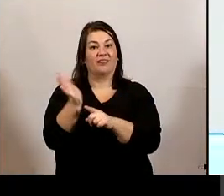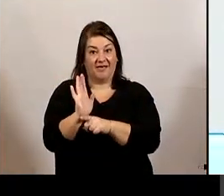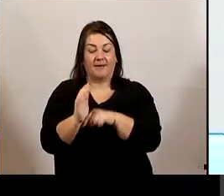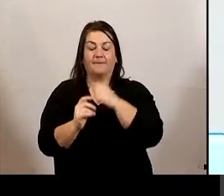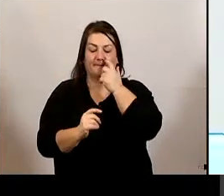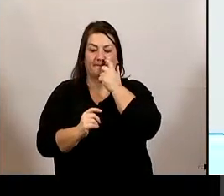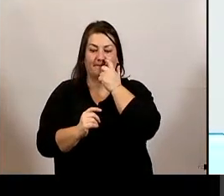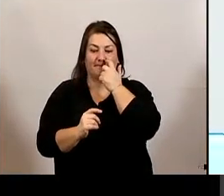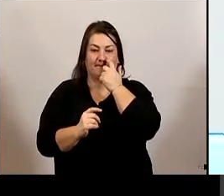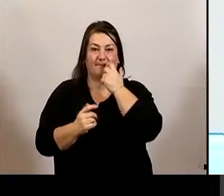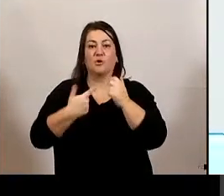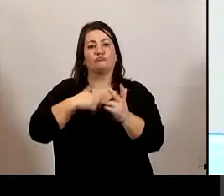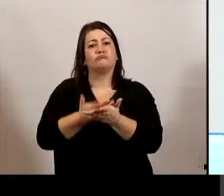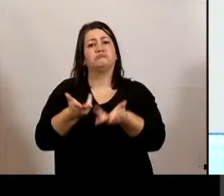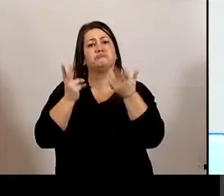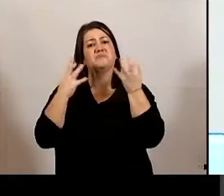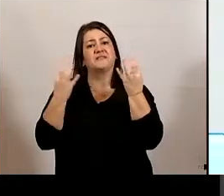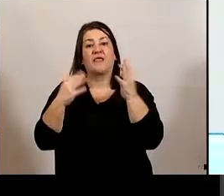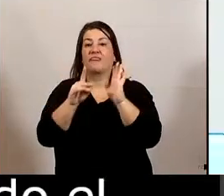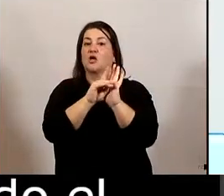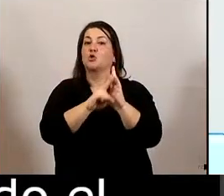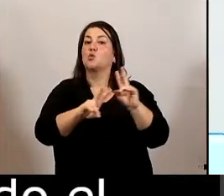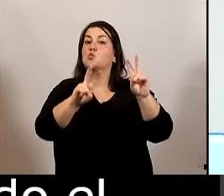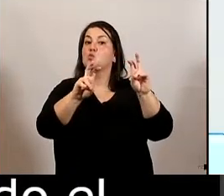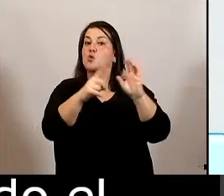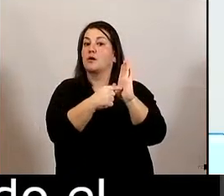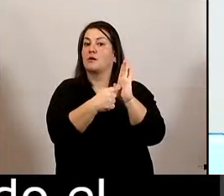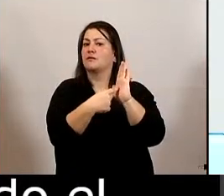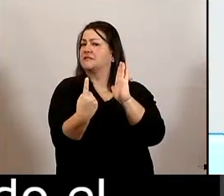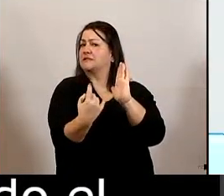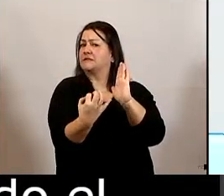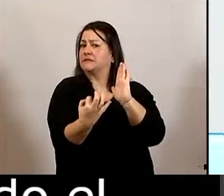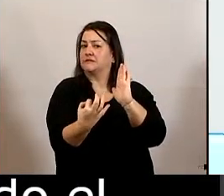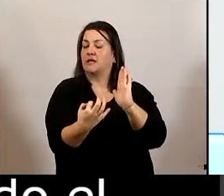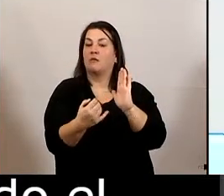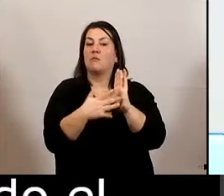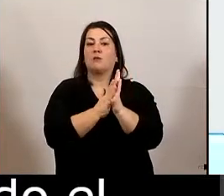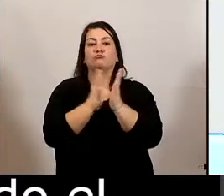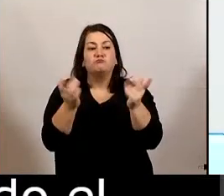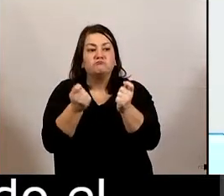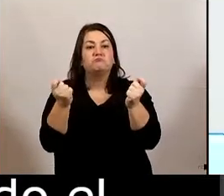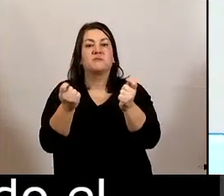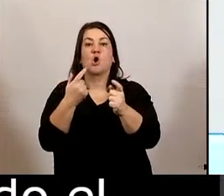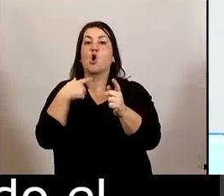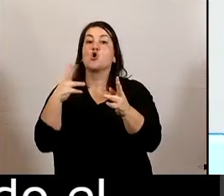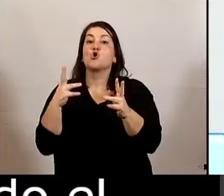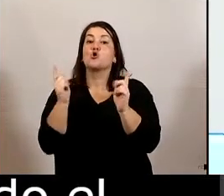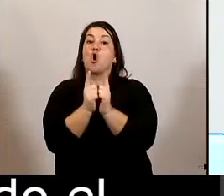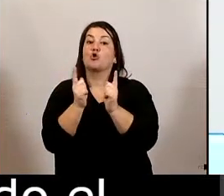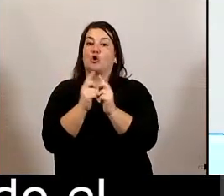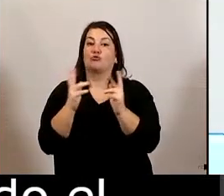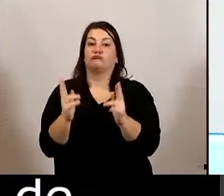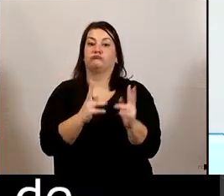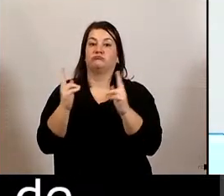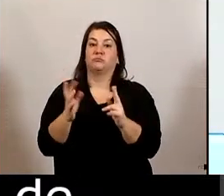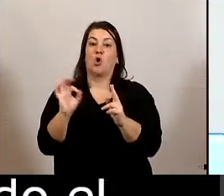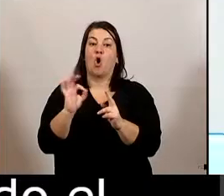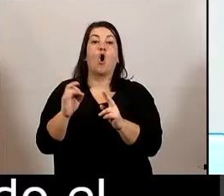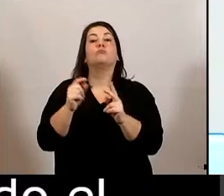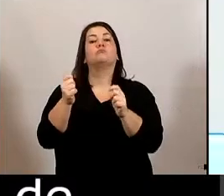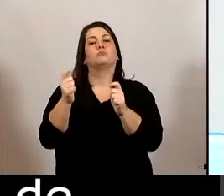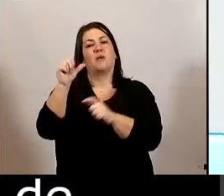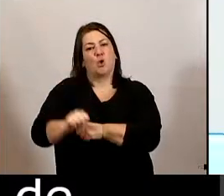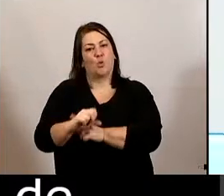cinematográfico, hemos autorizado el nuevo decreto que regula las ayudas para la producción de cortometrajes y largometrajes en Extremadura.